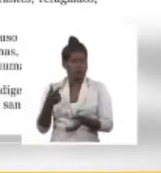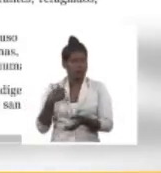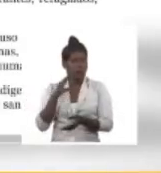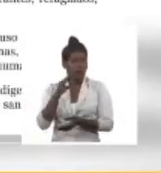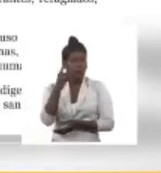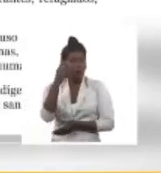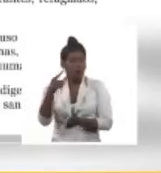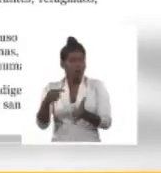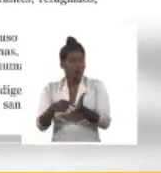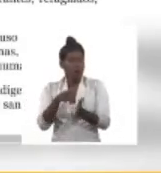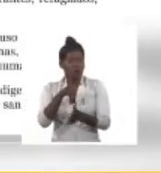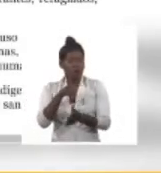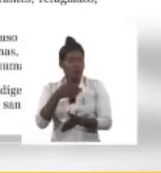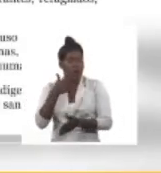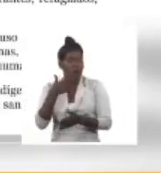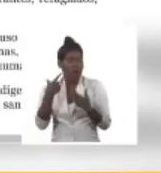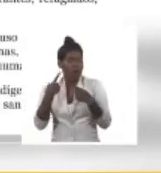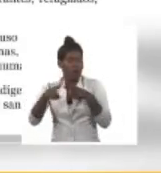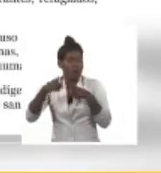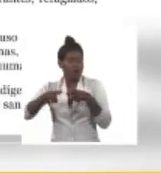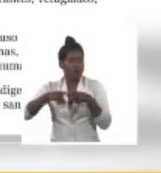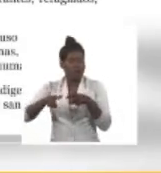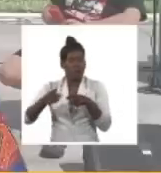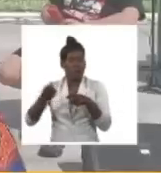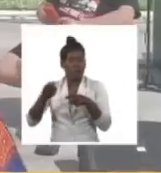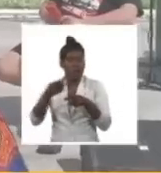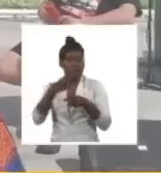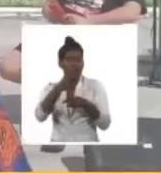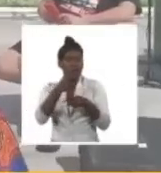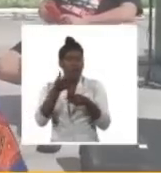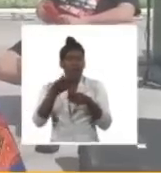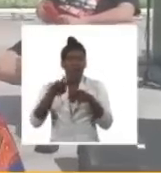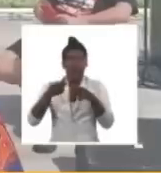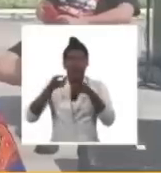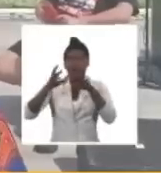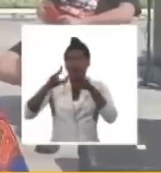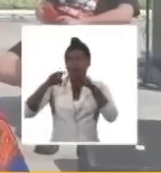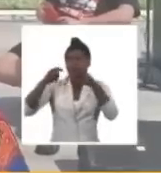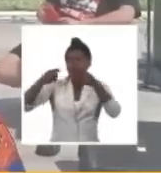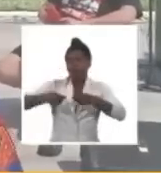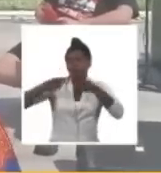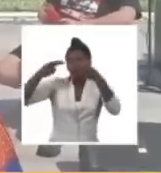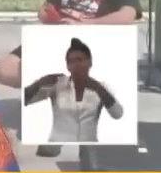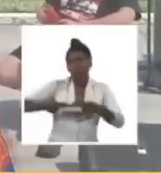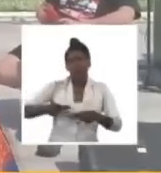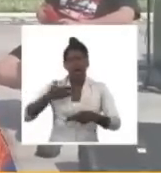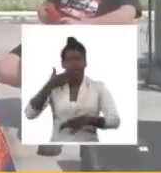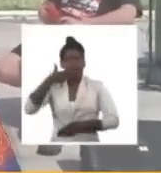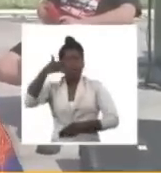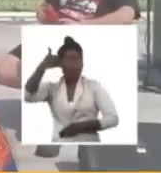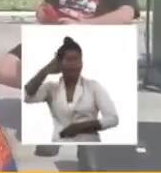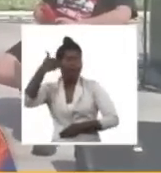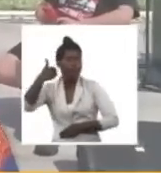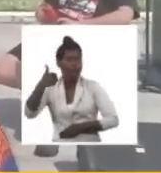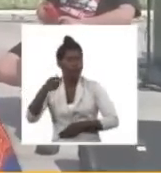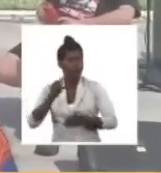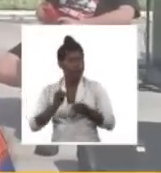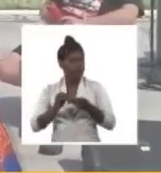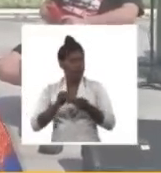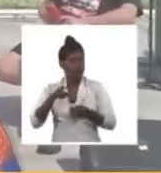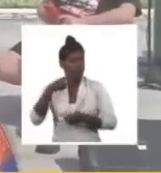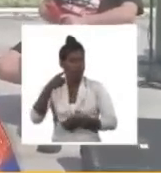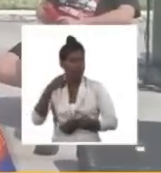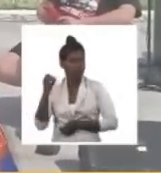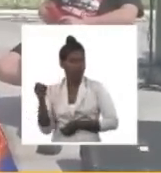haber trabajado, llegaron a imponer sus exigencias y lograron que se incluyera en